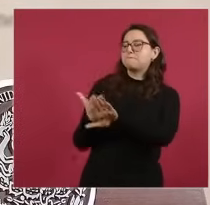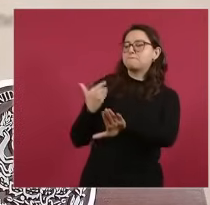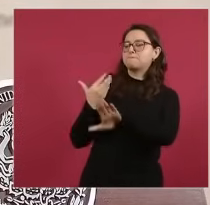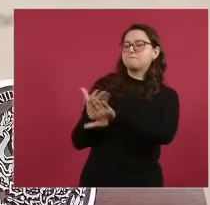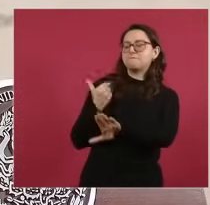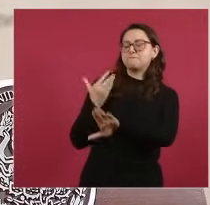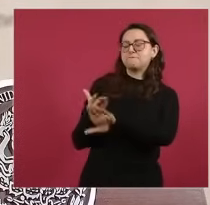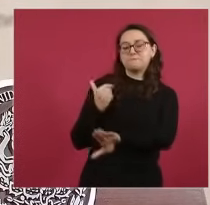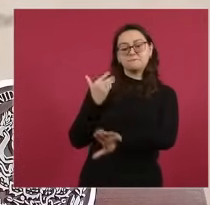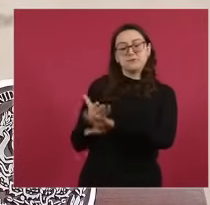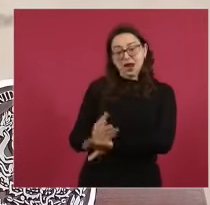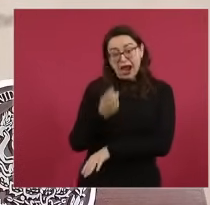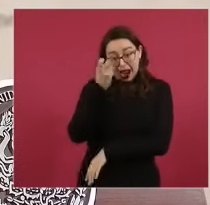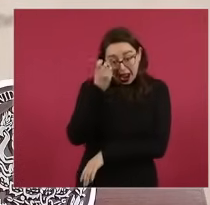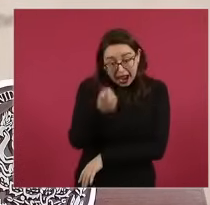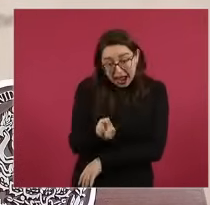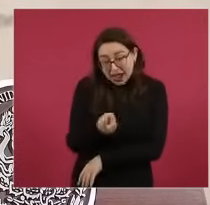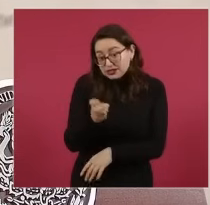Y entonces